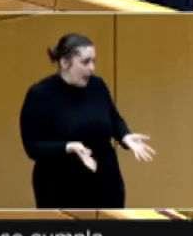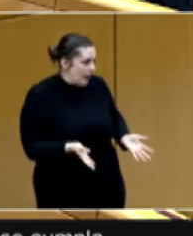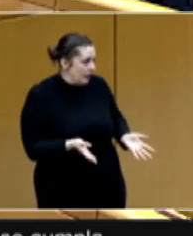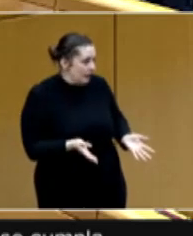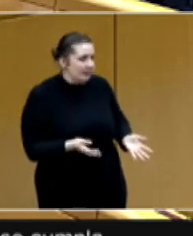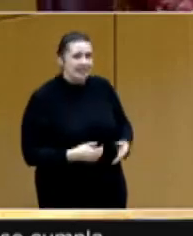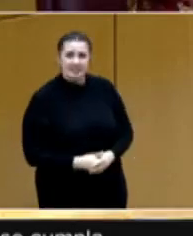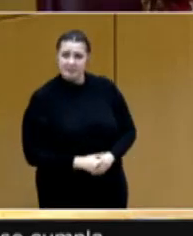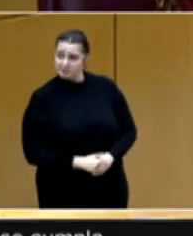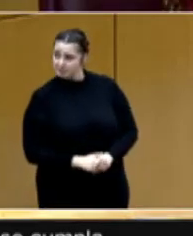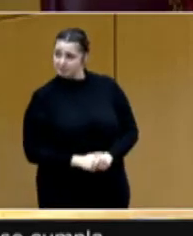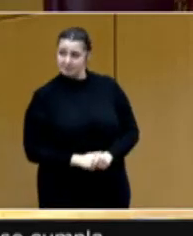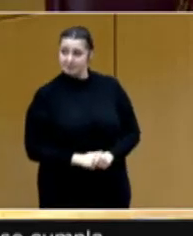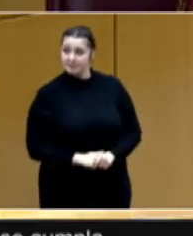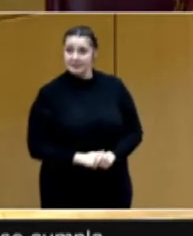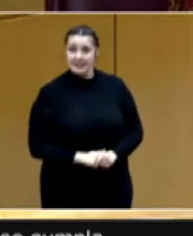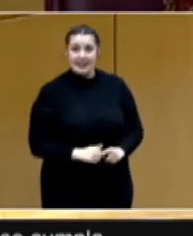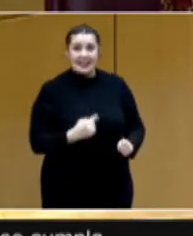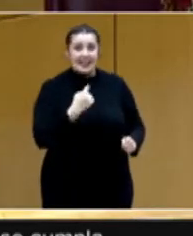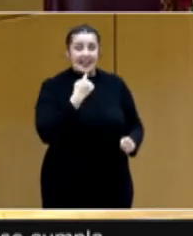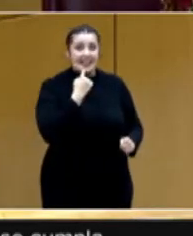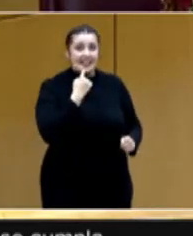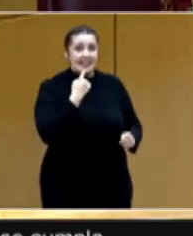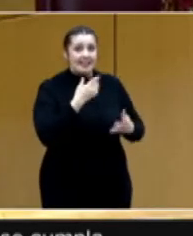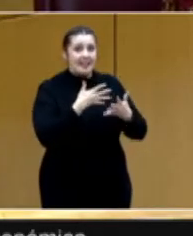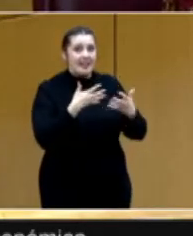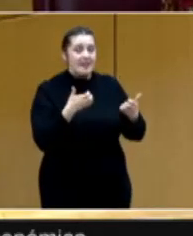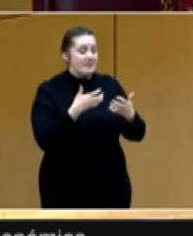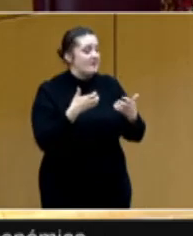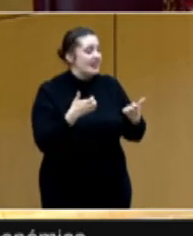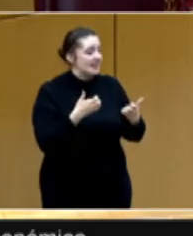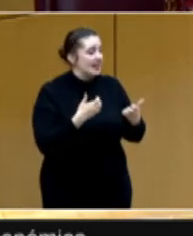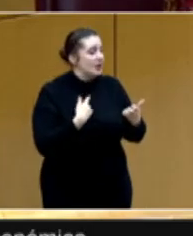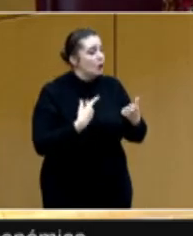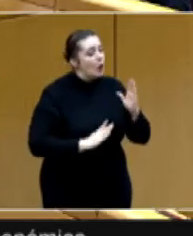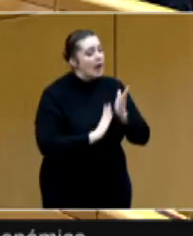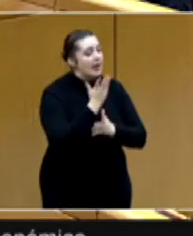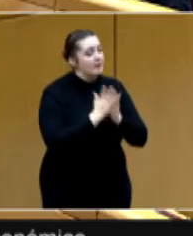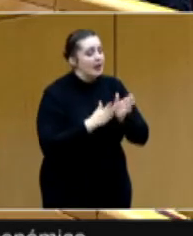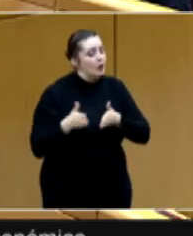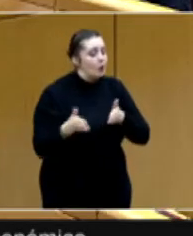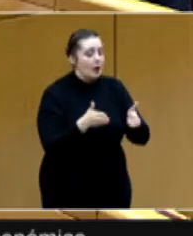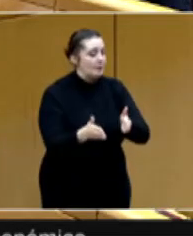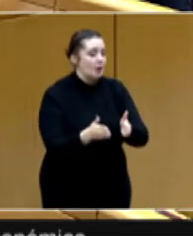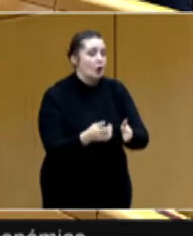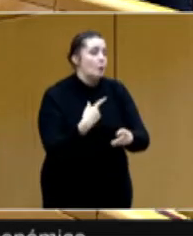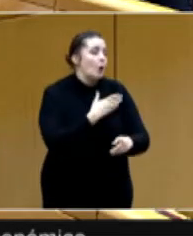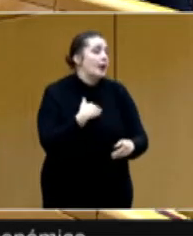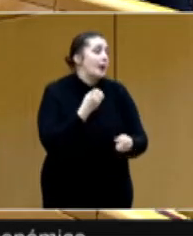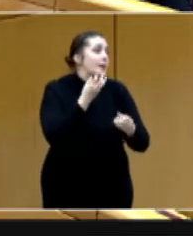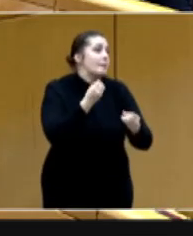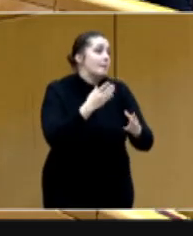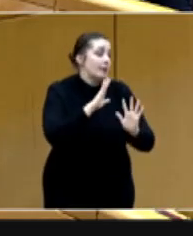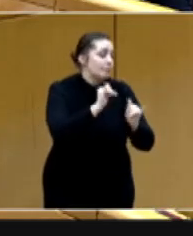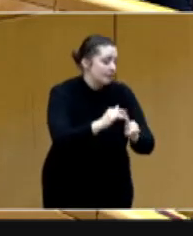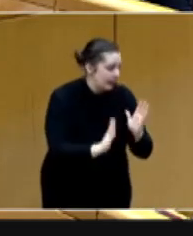dicen que el camino del infierno está plagado de buenas intenciones bien Juan Manuel hablabas del